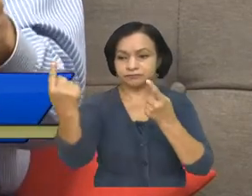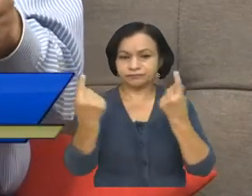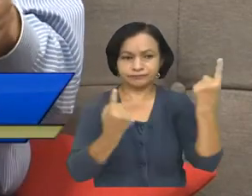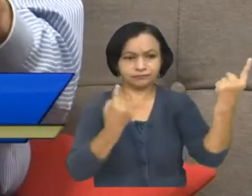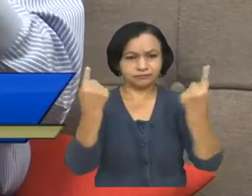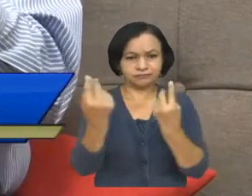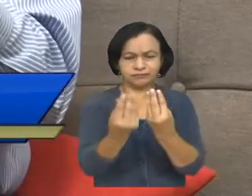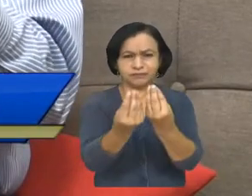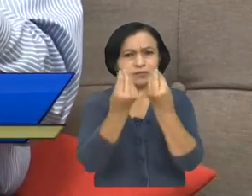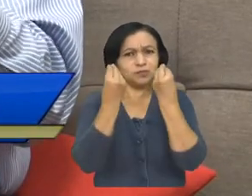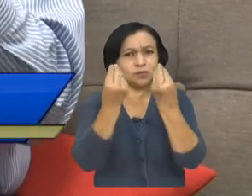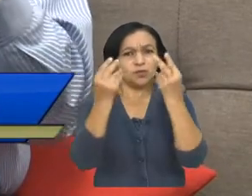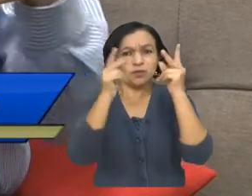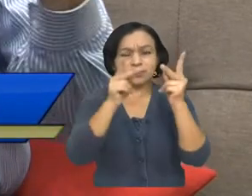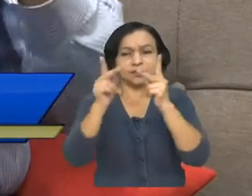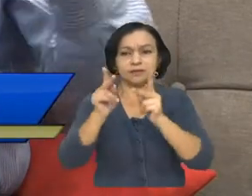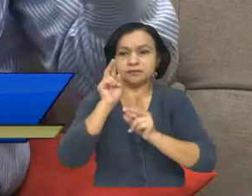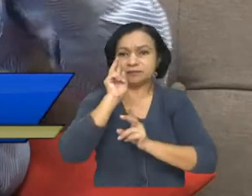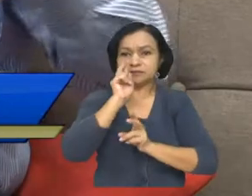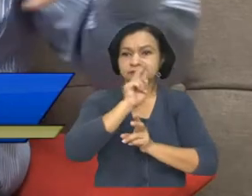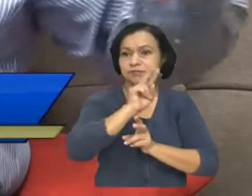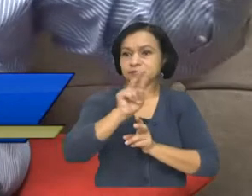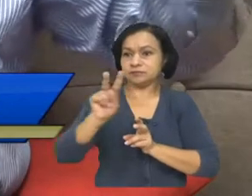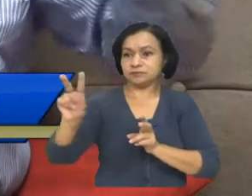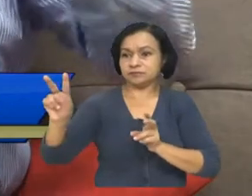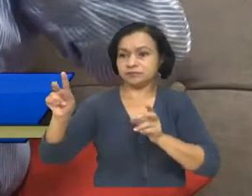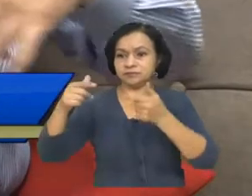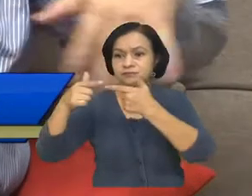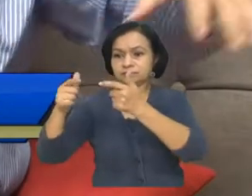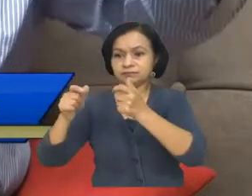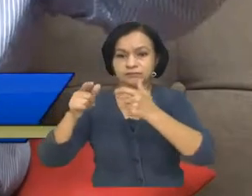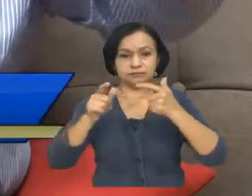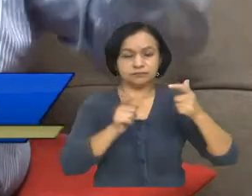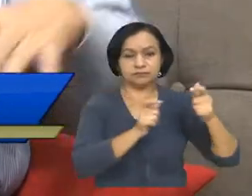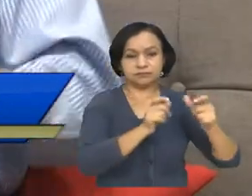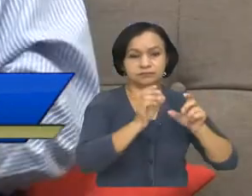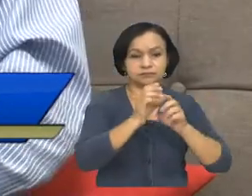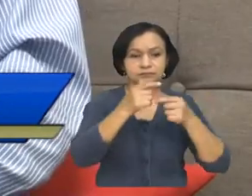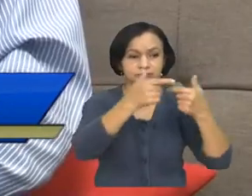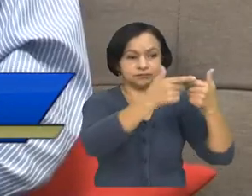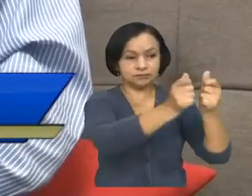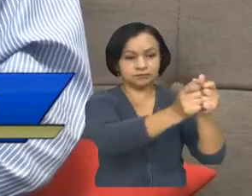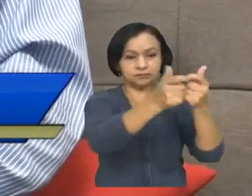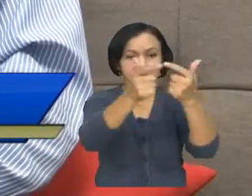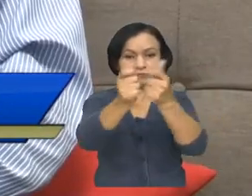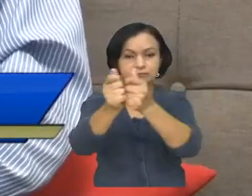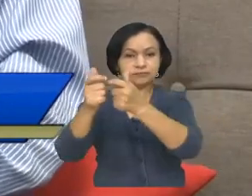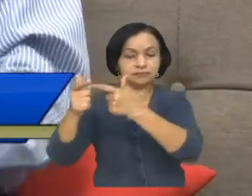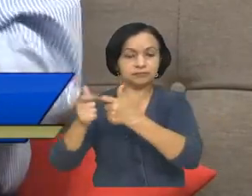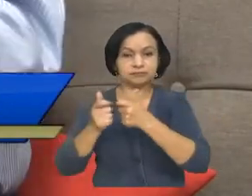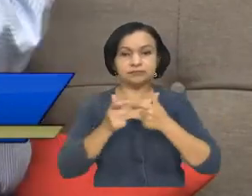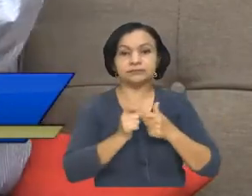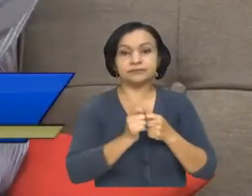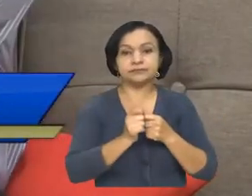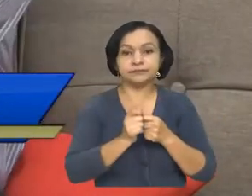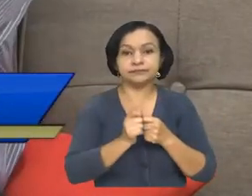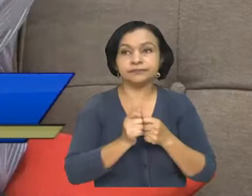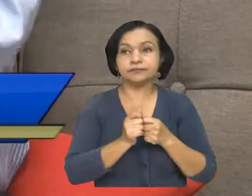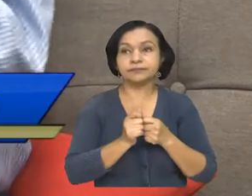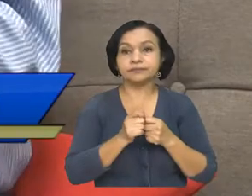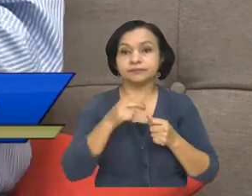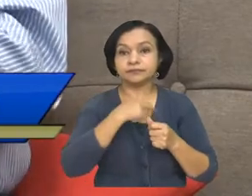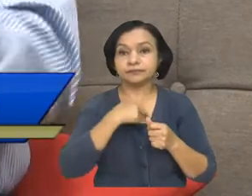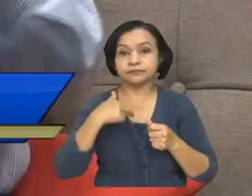resulta que estando ahí se comienzan a hacer toda la columna, ¿verdad?, de todos los combatientes, y se arma lo que es